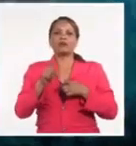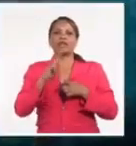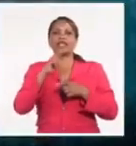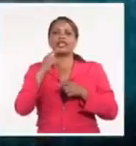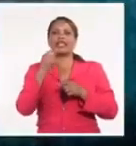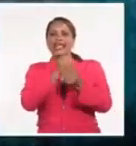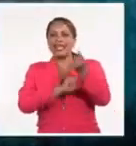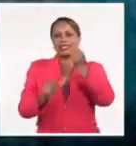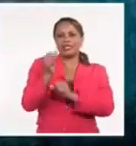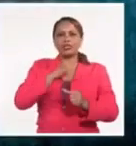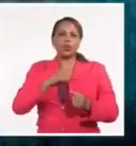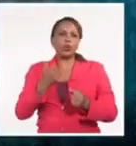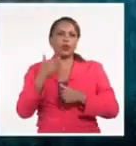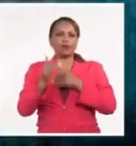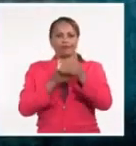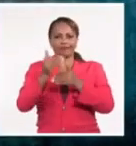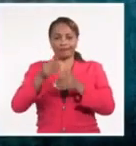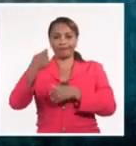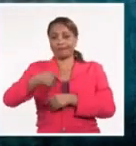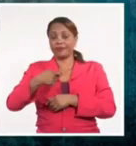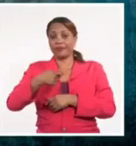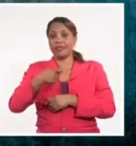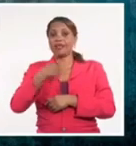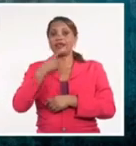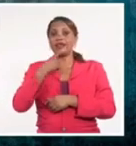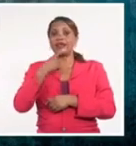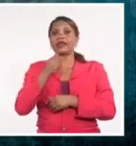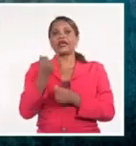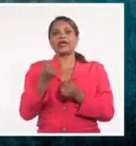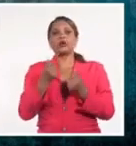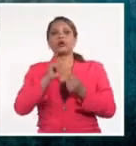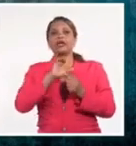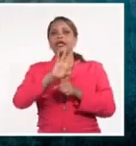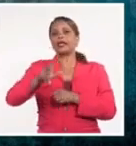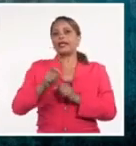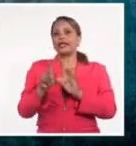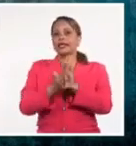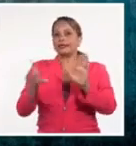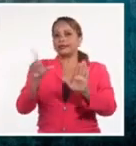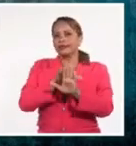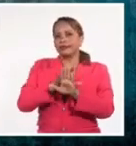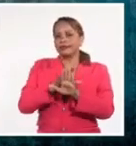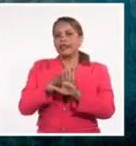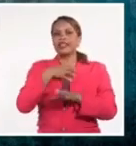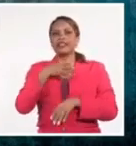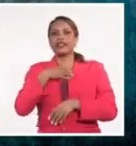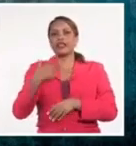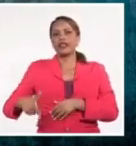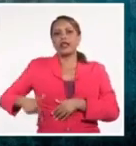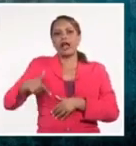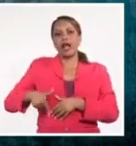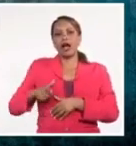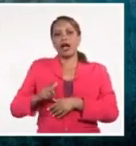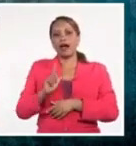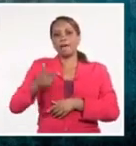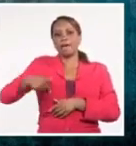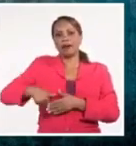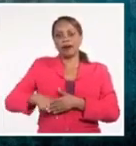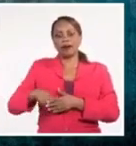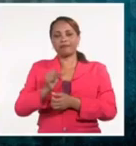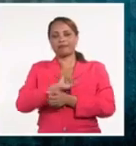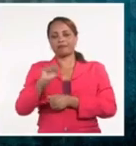lesiones. Esto no es todo, también por actividad económica ilícita, por portación y tenencia ilegal de arma de fuego, por